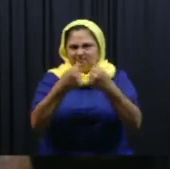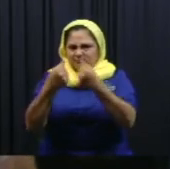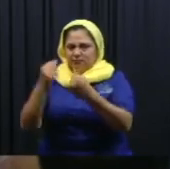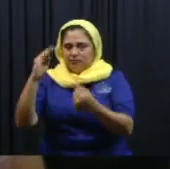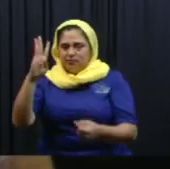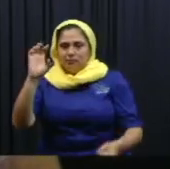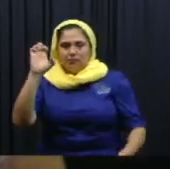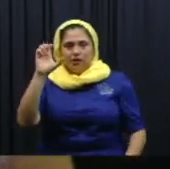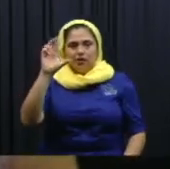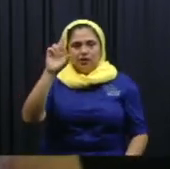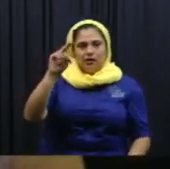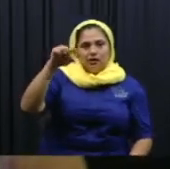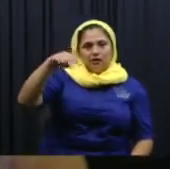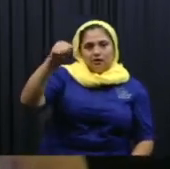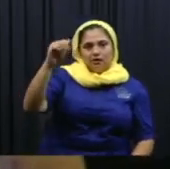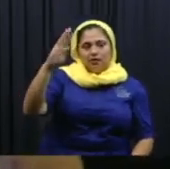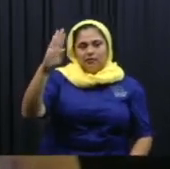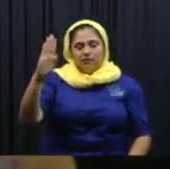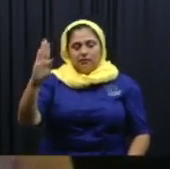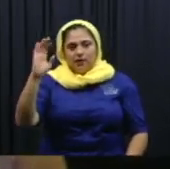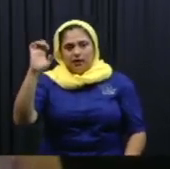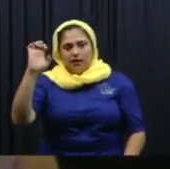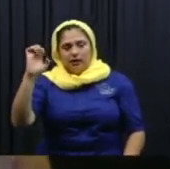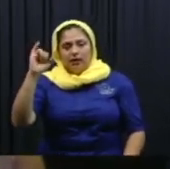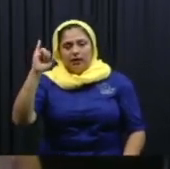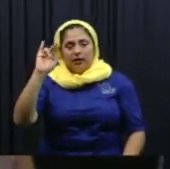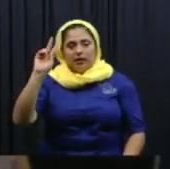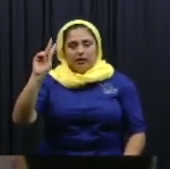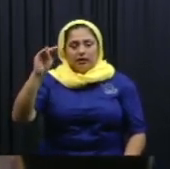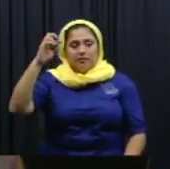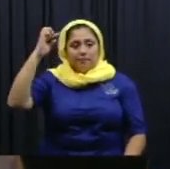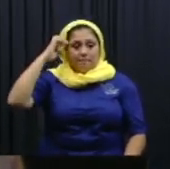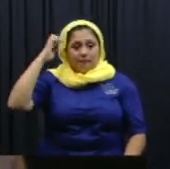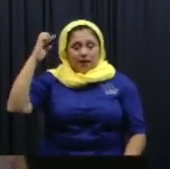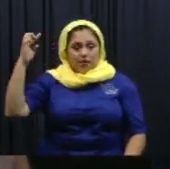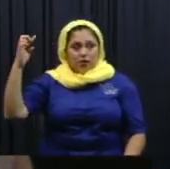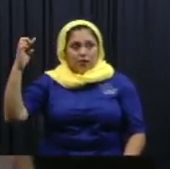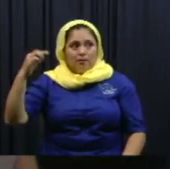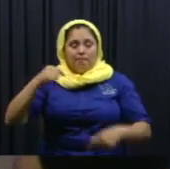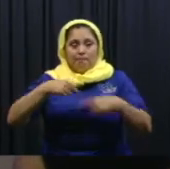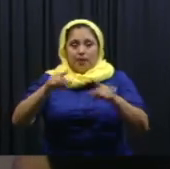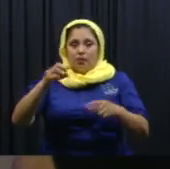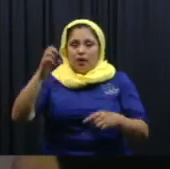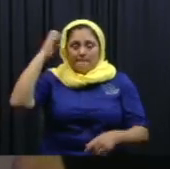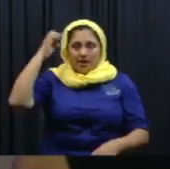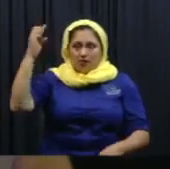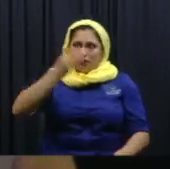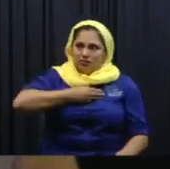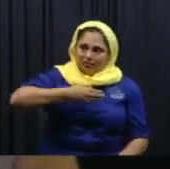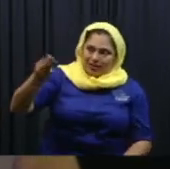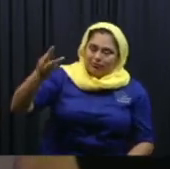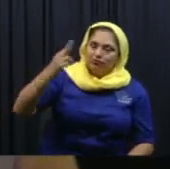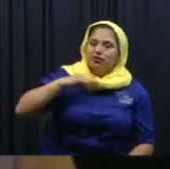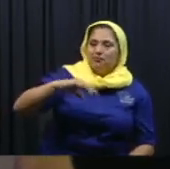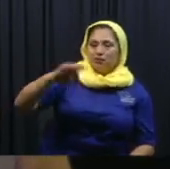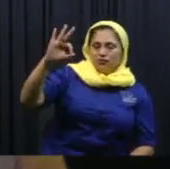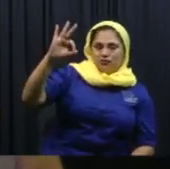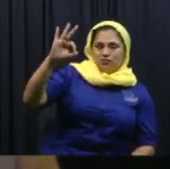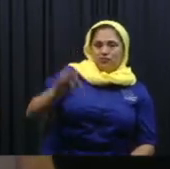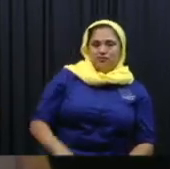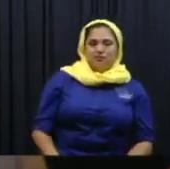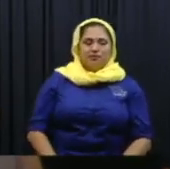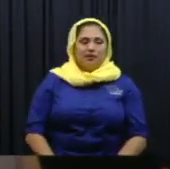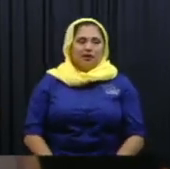Bernabé y Pablo Bernabé agarró sus cosas y se fue pero a Pablo lo enviaron los hermanos